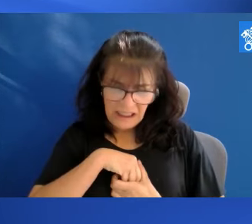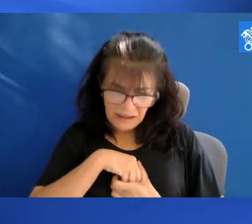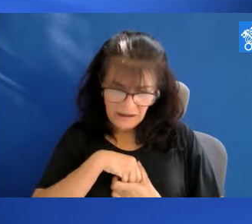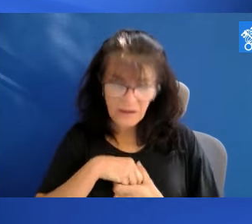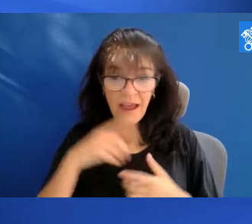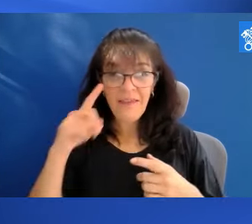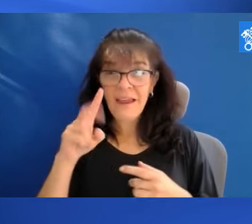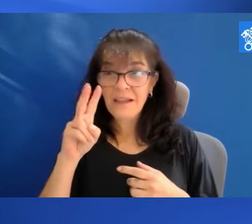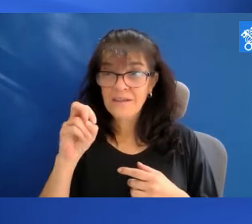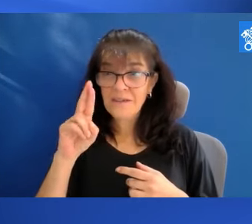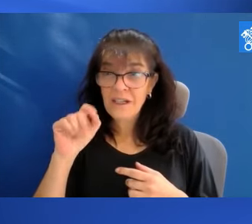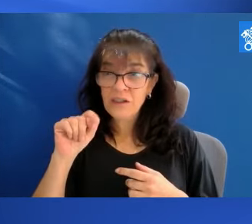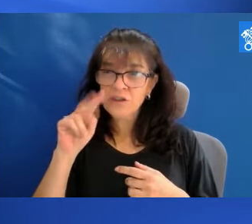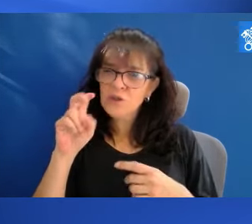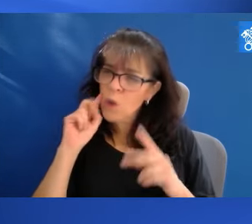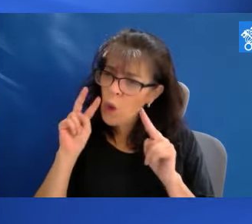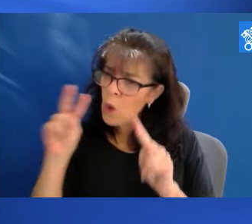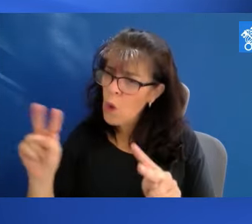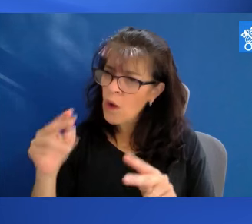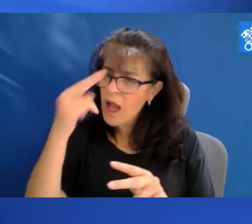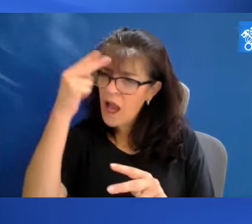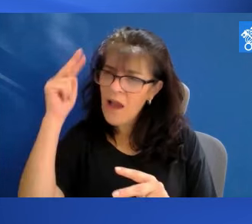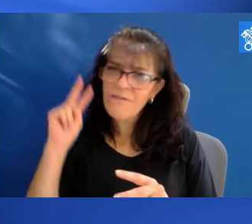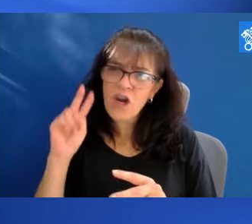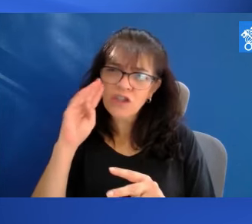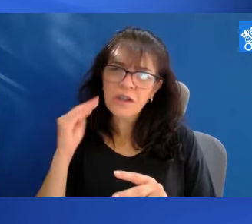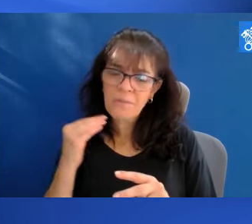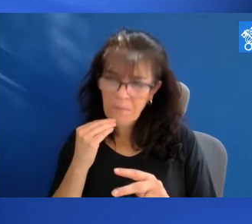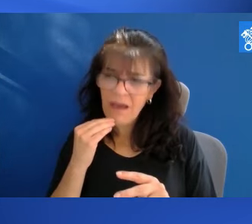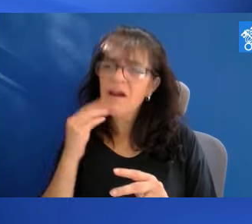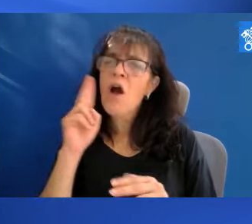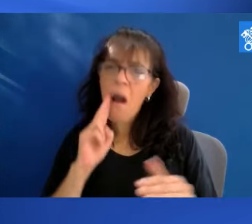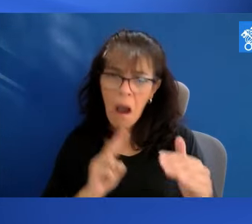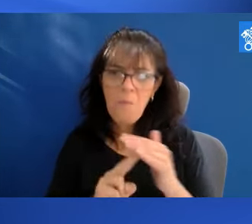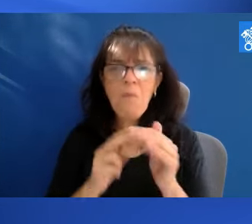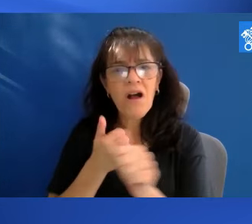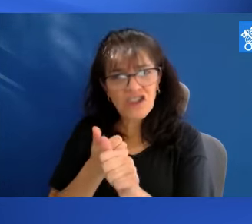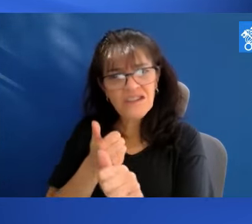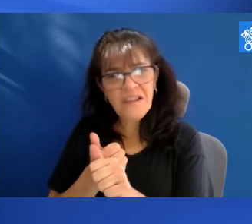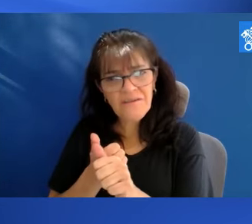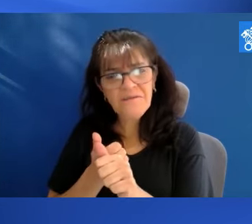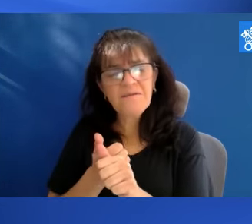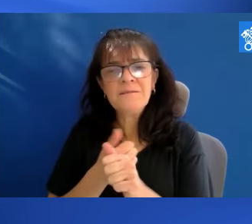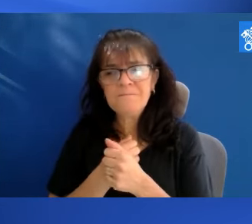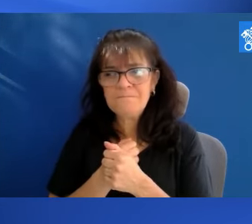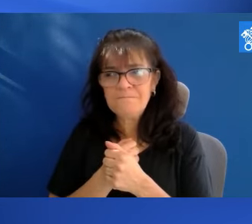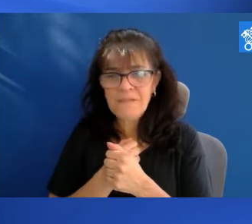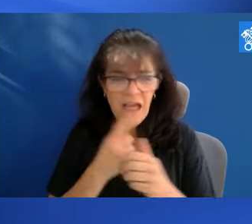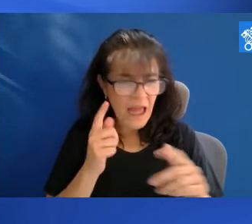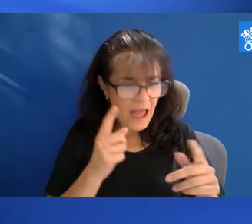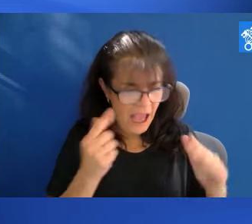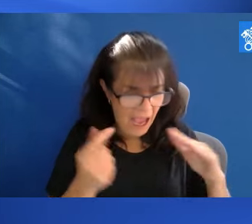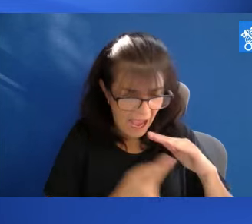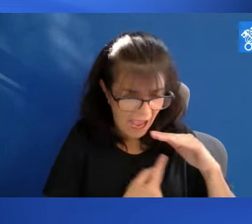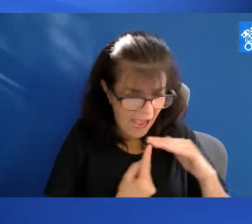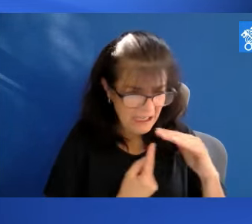virtud, contemplemos a la Virgen María, modelo de humildad y pequeñez. En la vida oculta, libre de